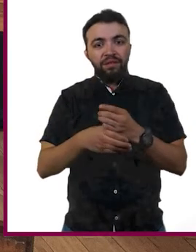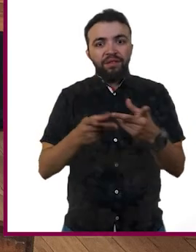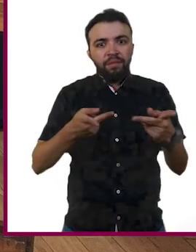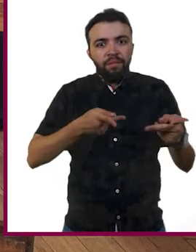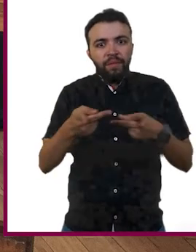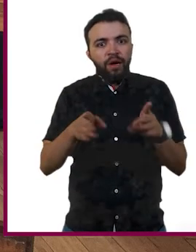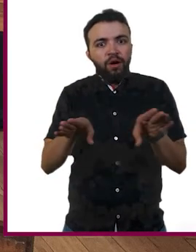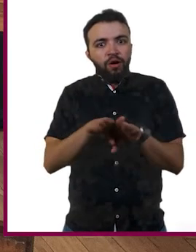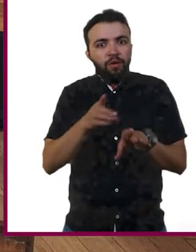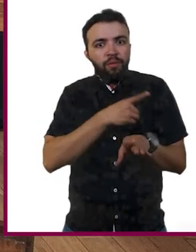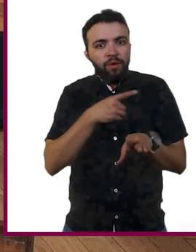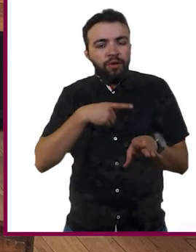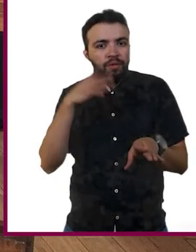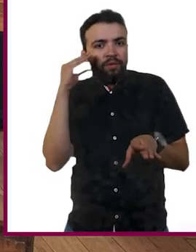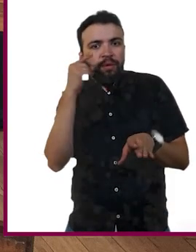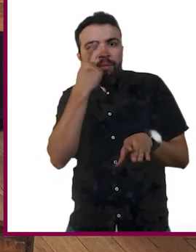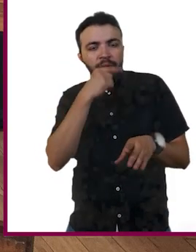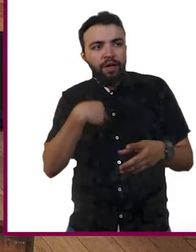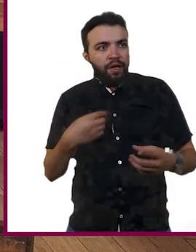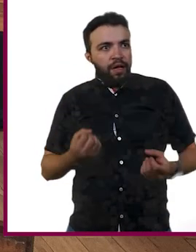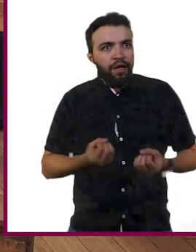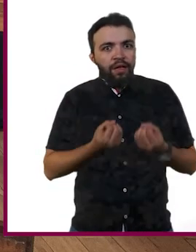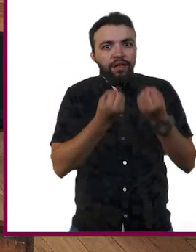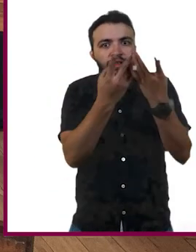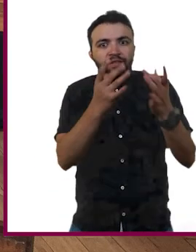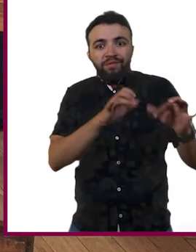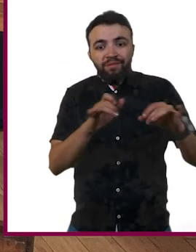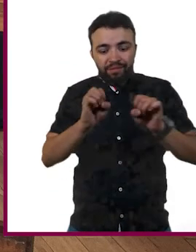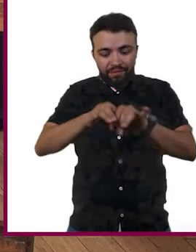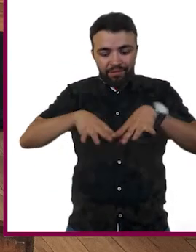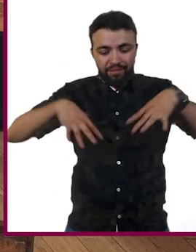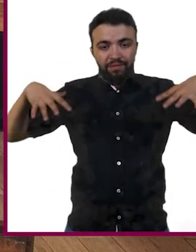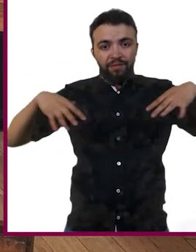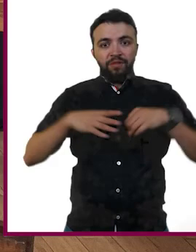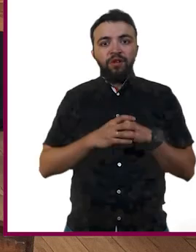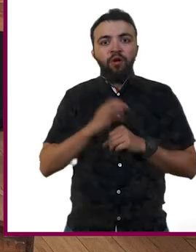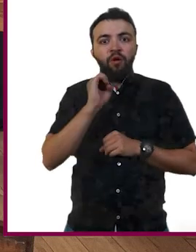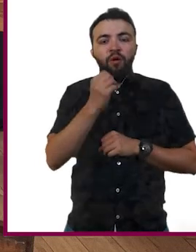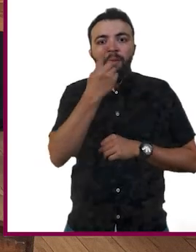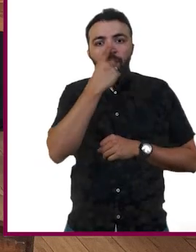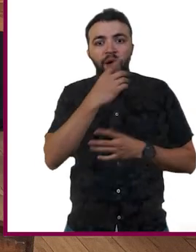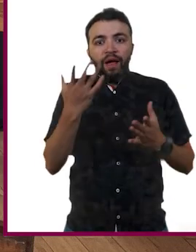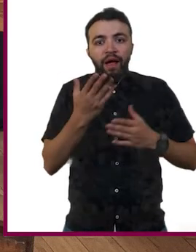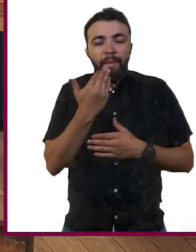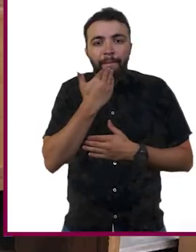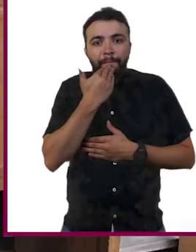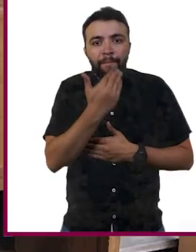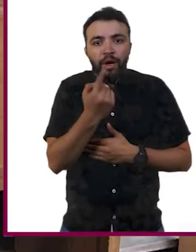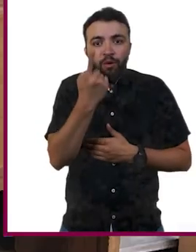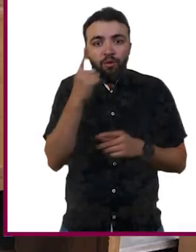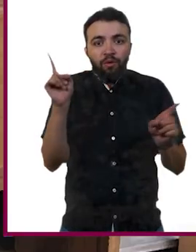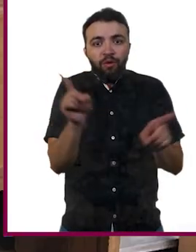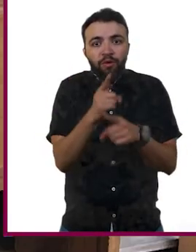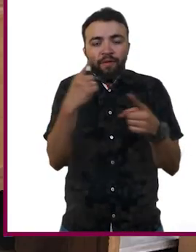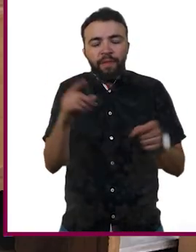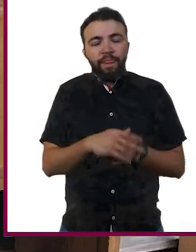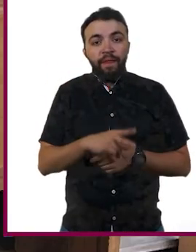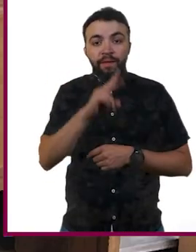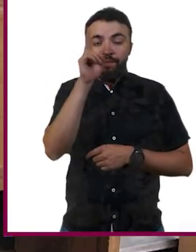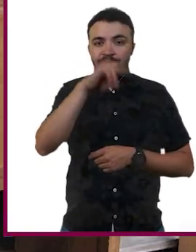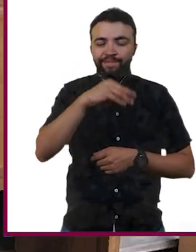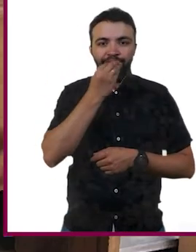debe prepararse un músico para dar un concierto o simplemente que salga bien una pieza. Sí, la verdad es